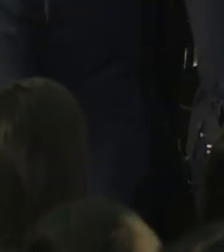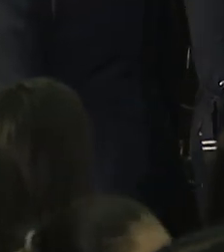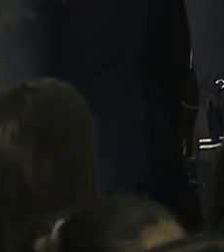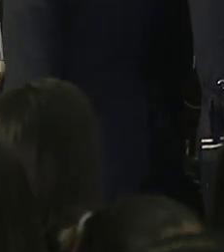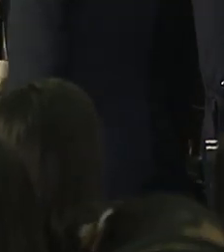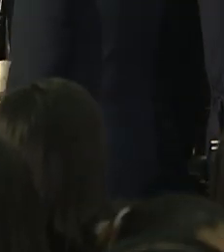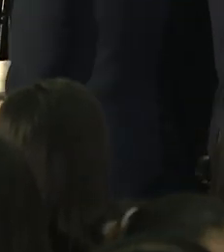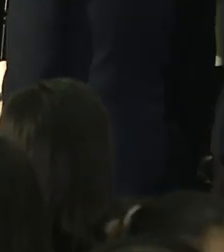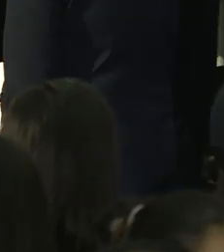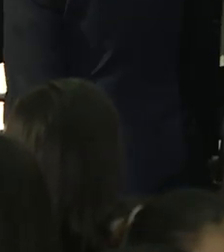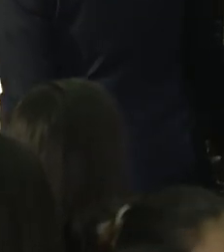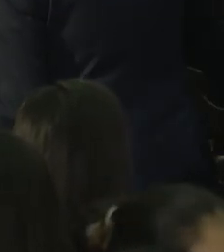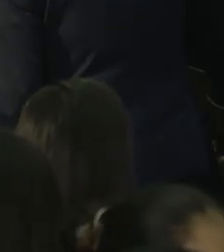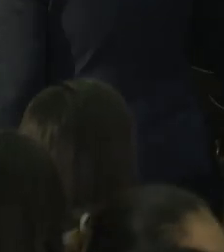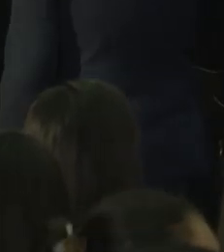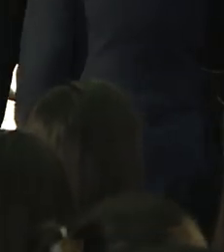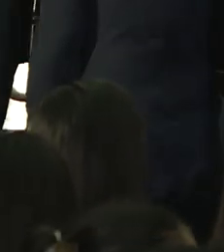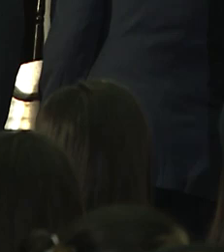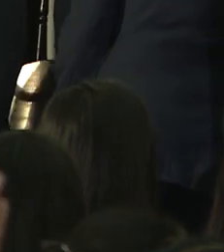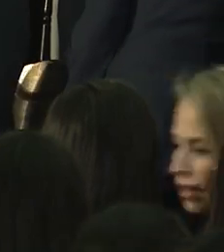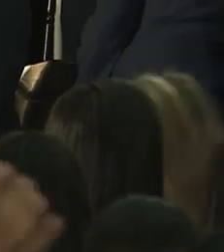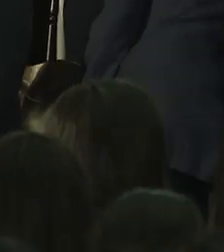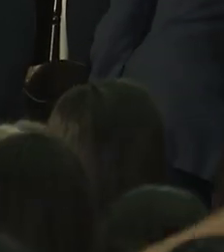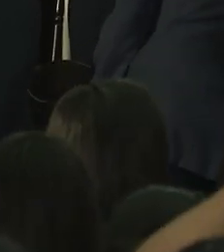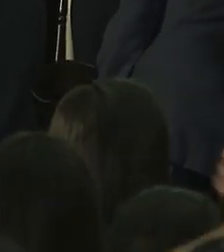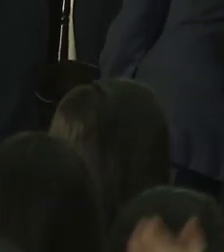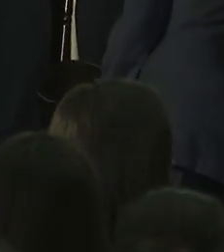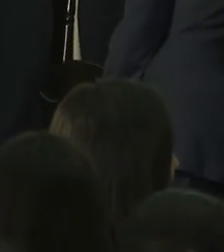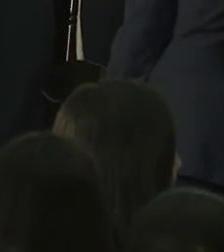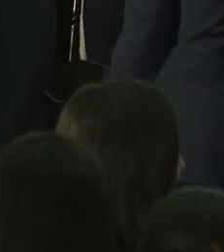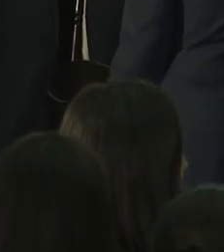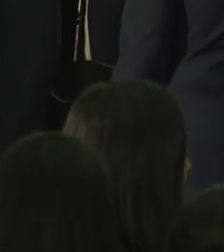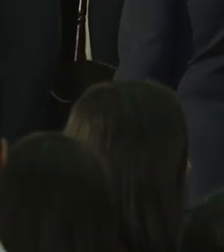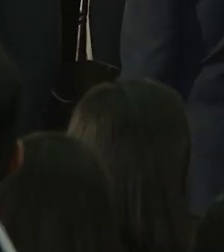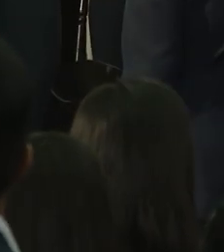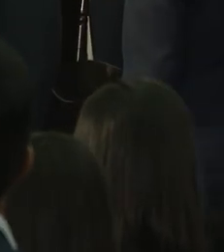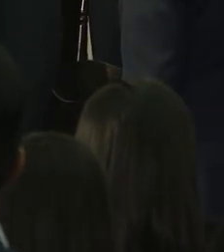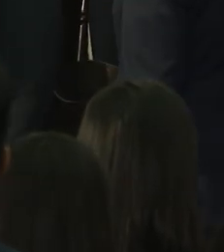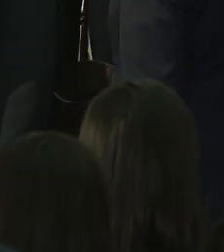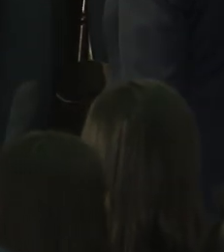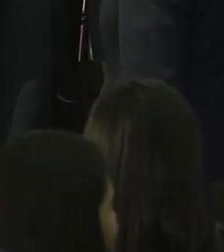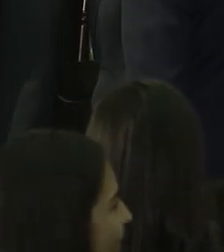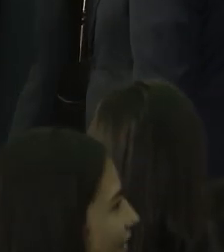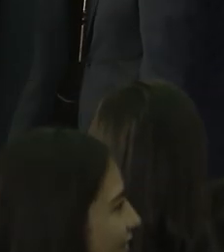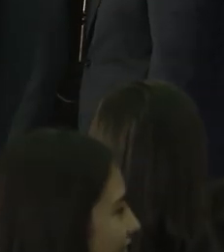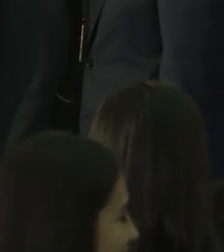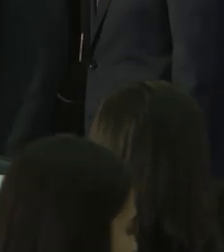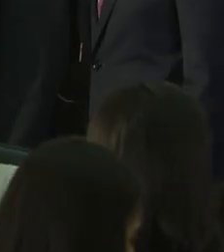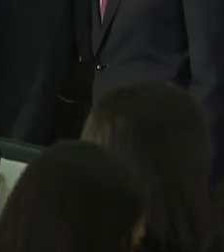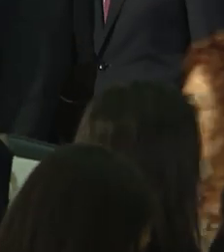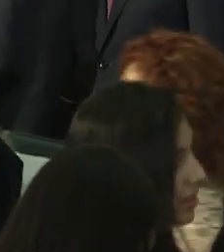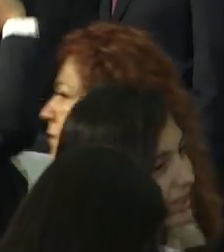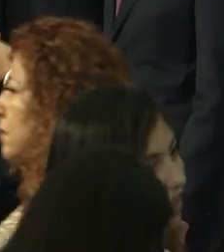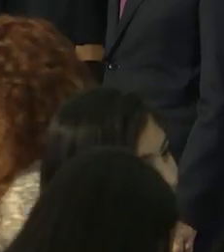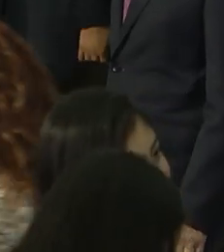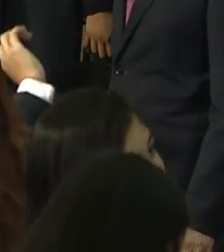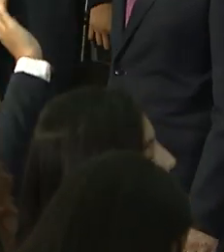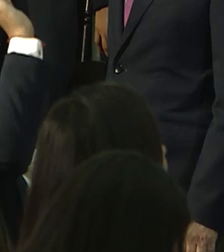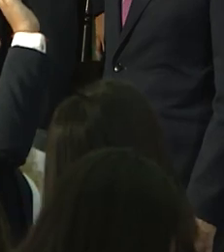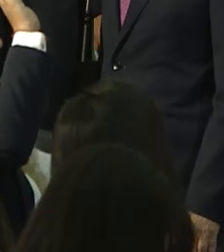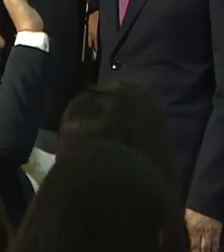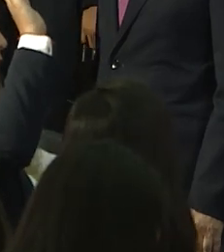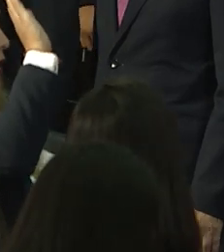los niveles en esta ceremonia también son bienvenidos miembros de la junta de gobierno patronato universitario